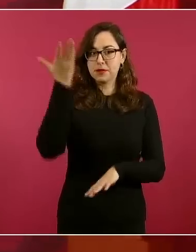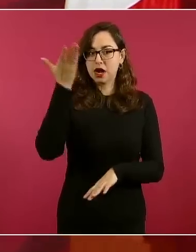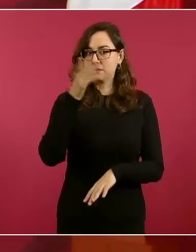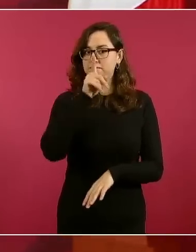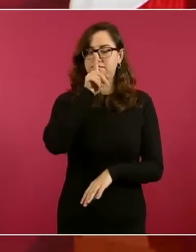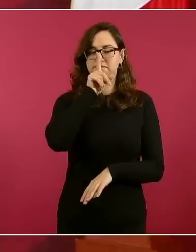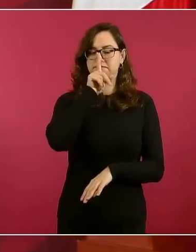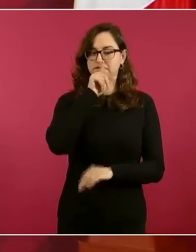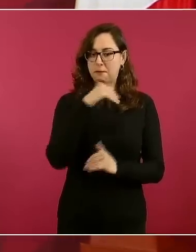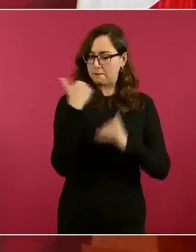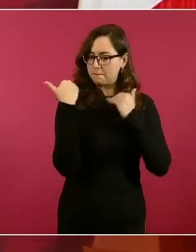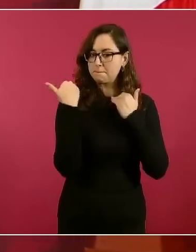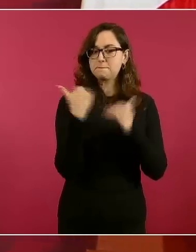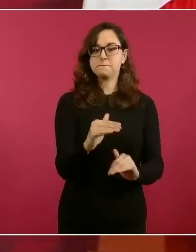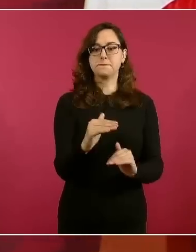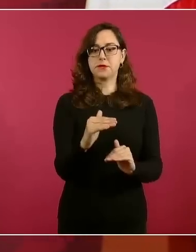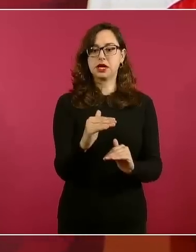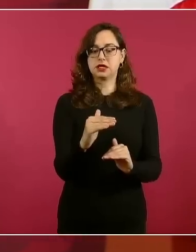de